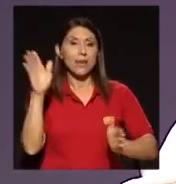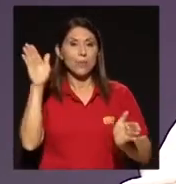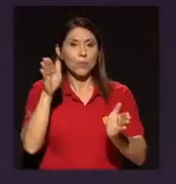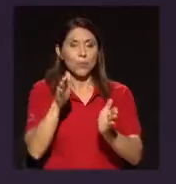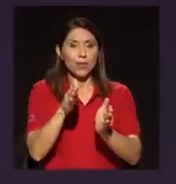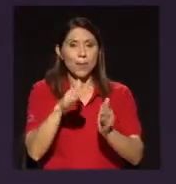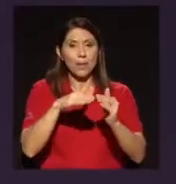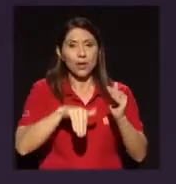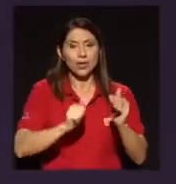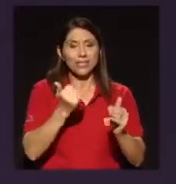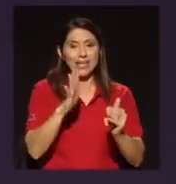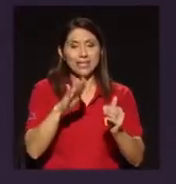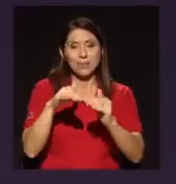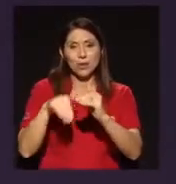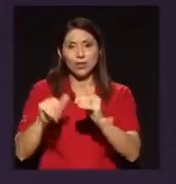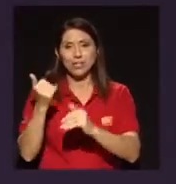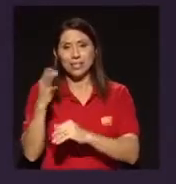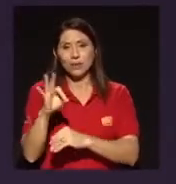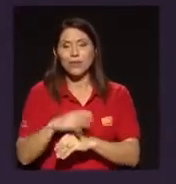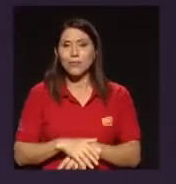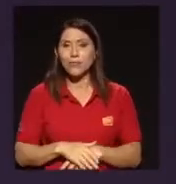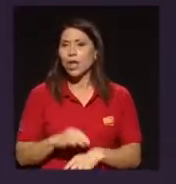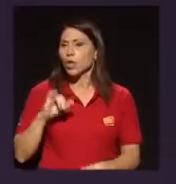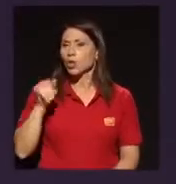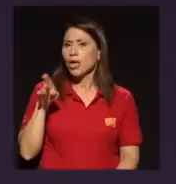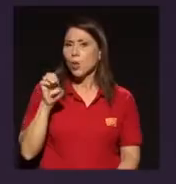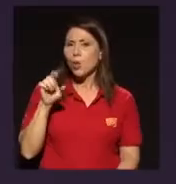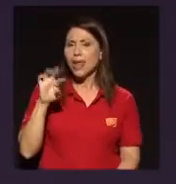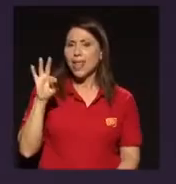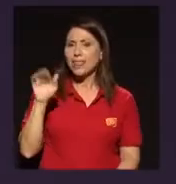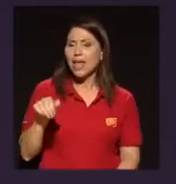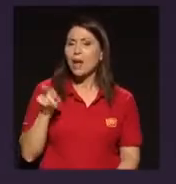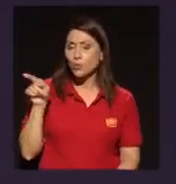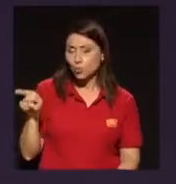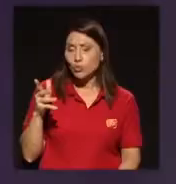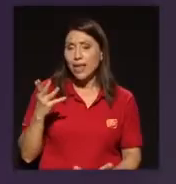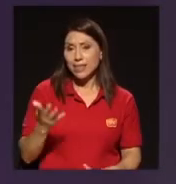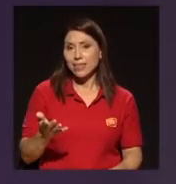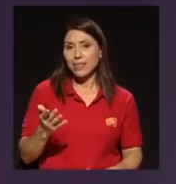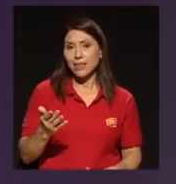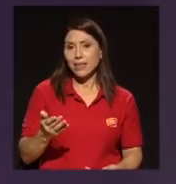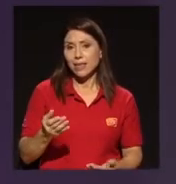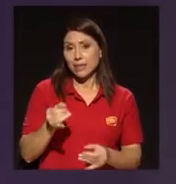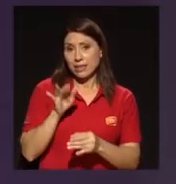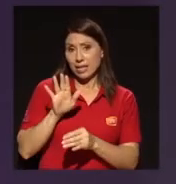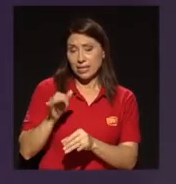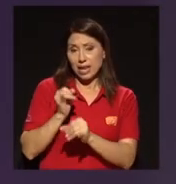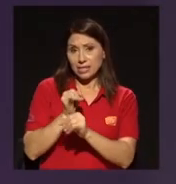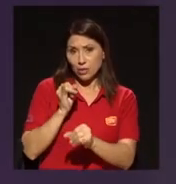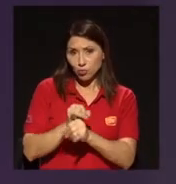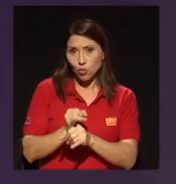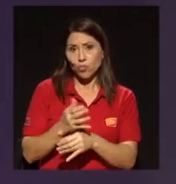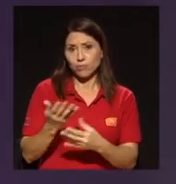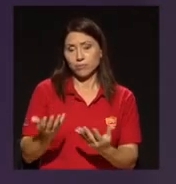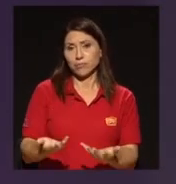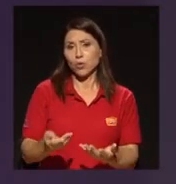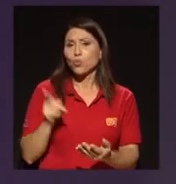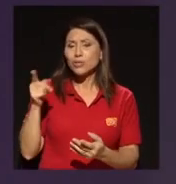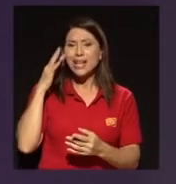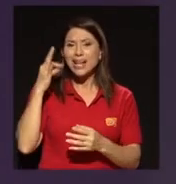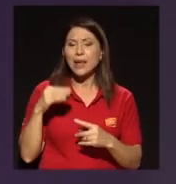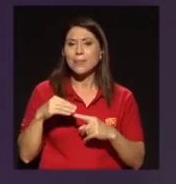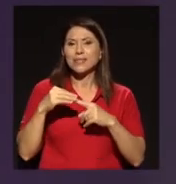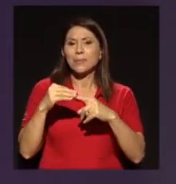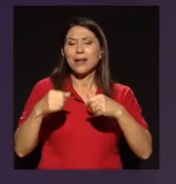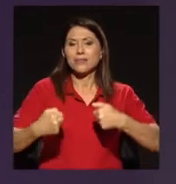19. Doña Julieta, rápidamente, ¿cuál considera usted desde la institución, desde ASCAJU, que son los principales retos